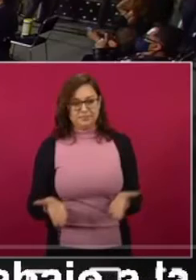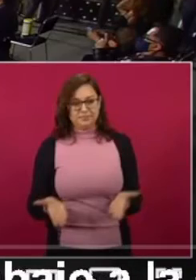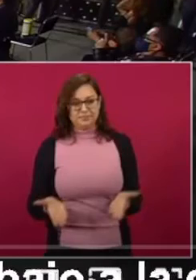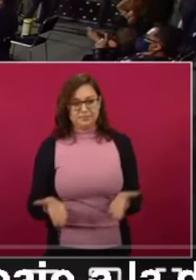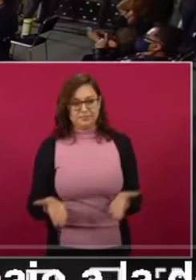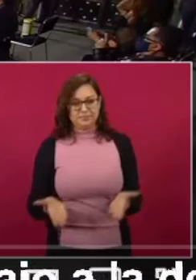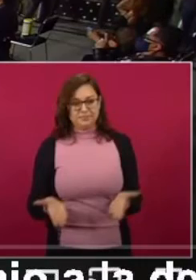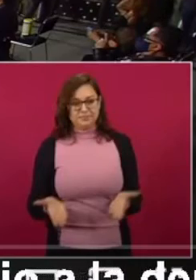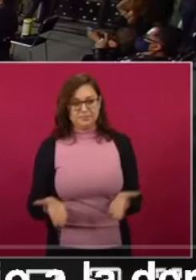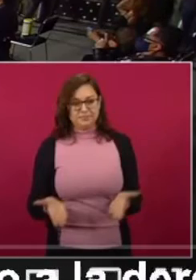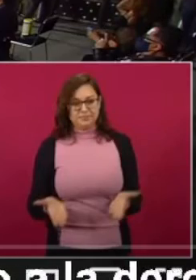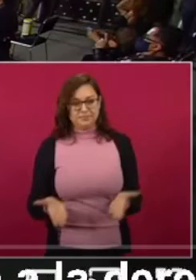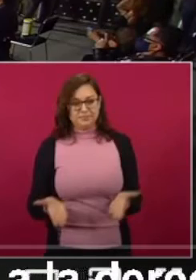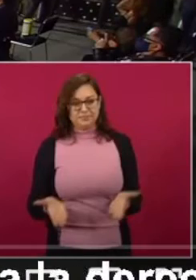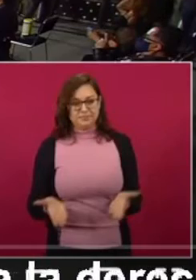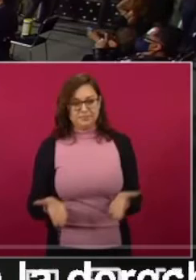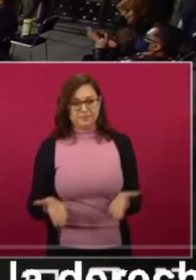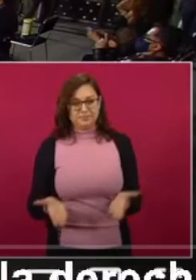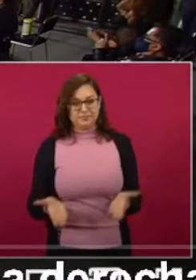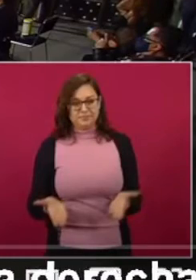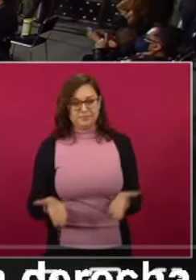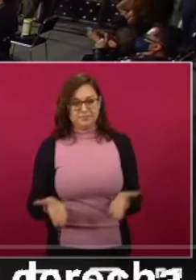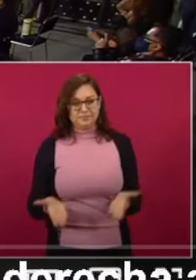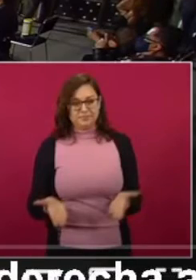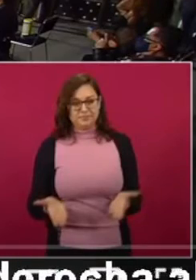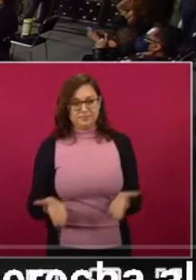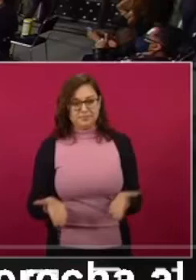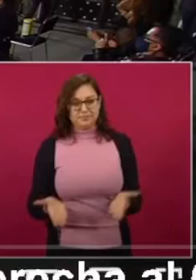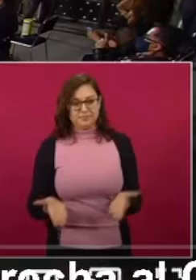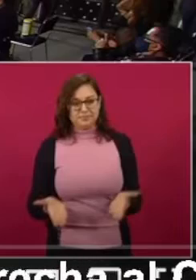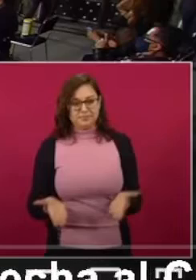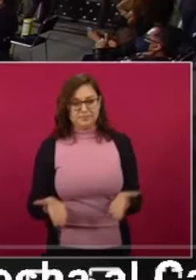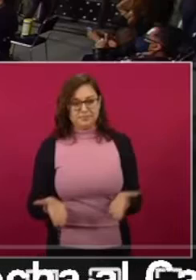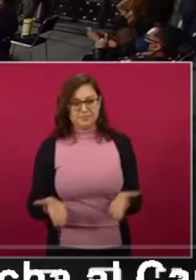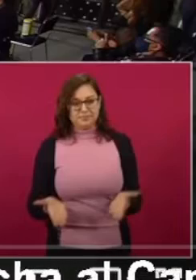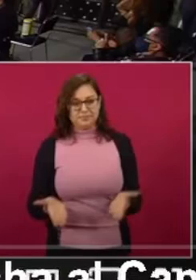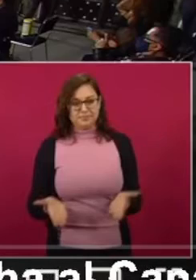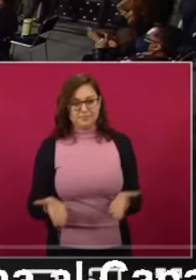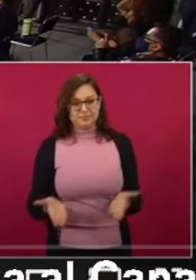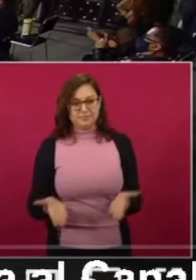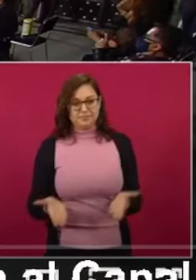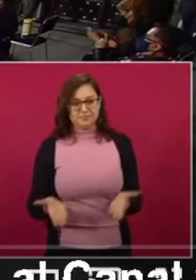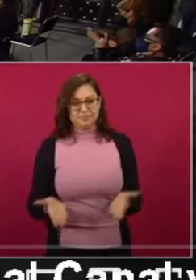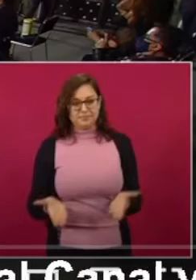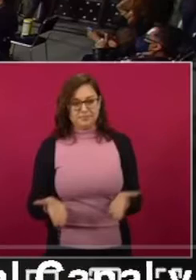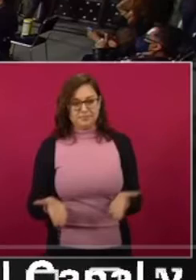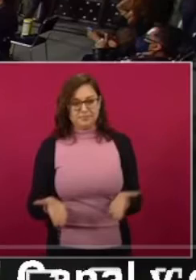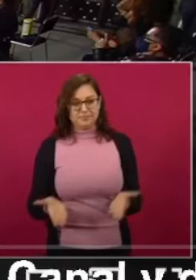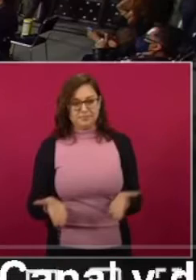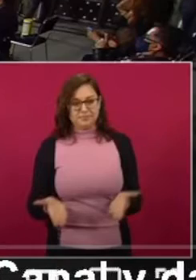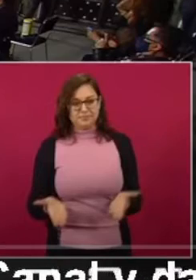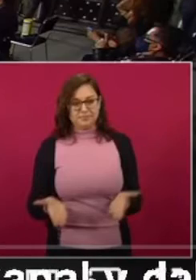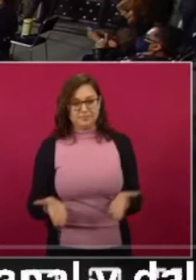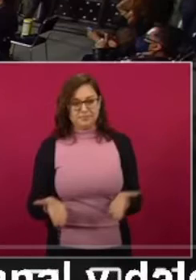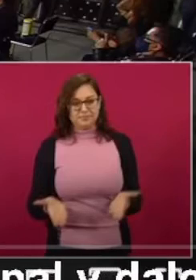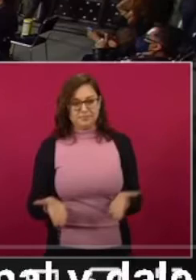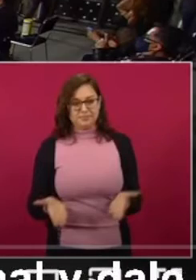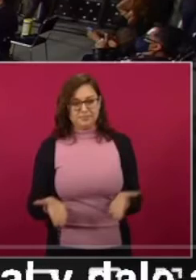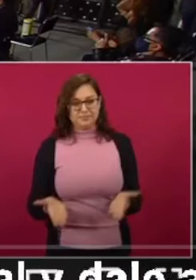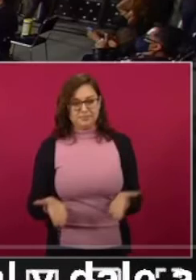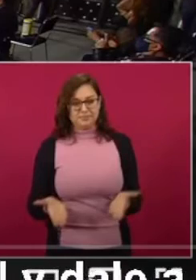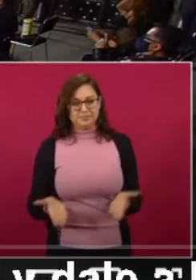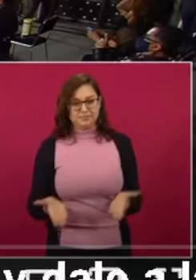programas vayan cada vez mejor para que estos programas los vean más personas